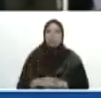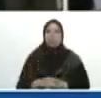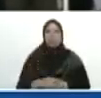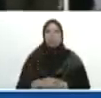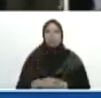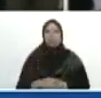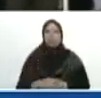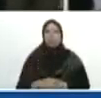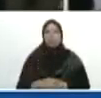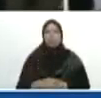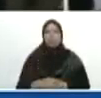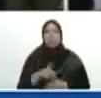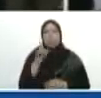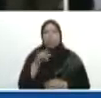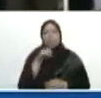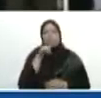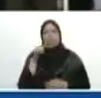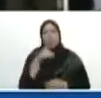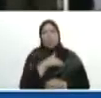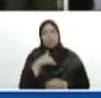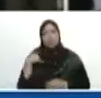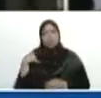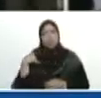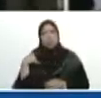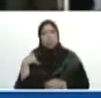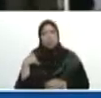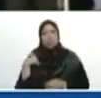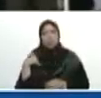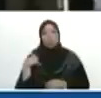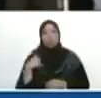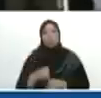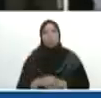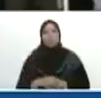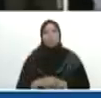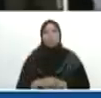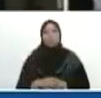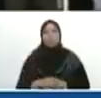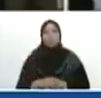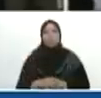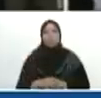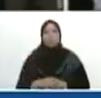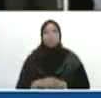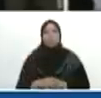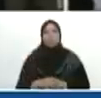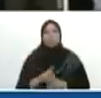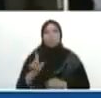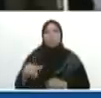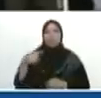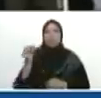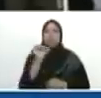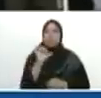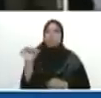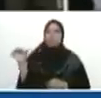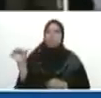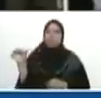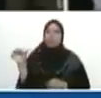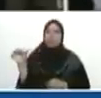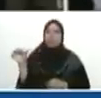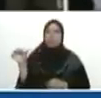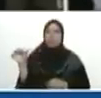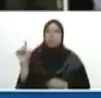pero también quiero anunciar que en las próximas semanas